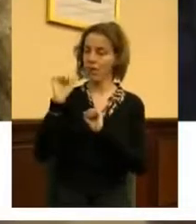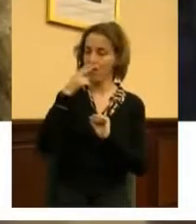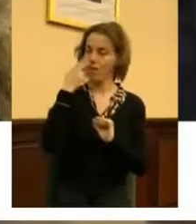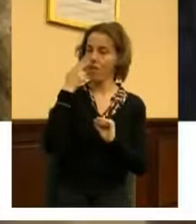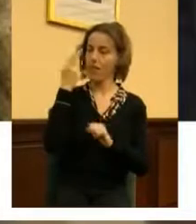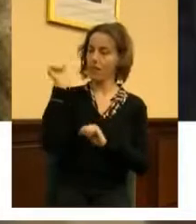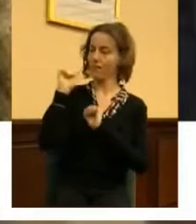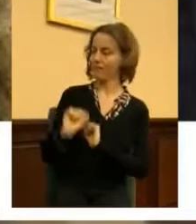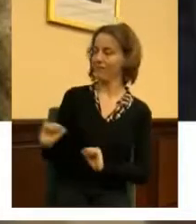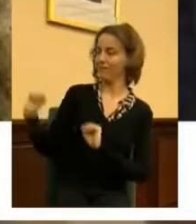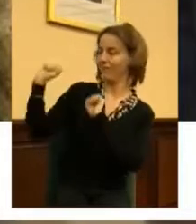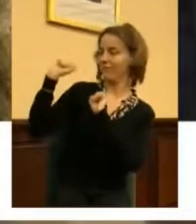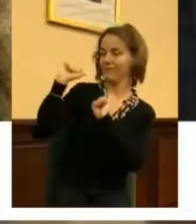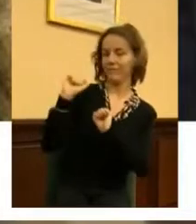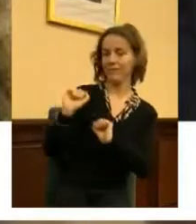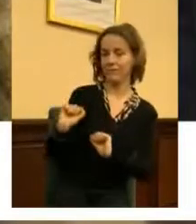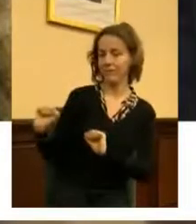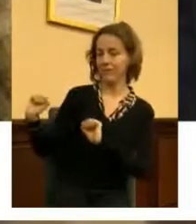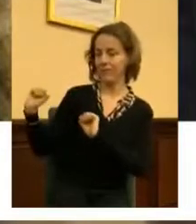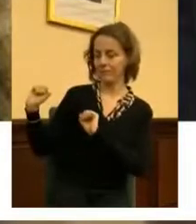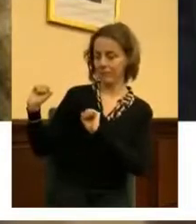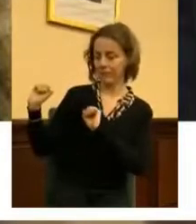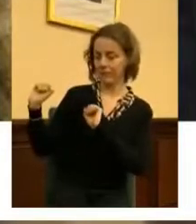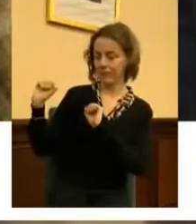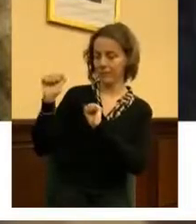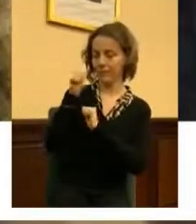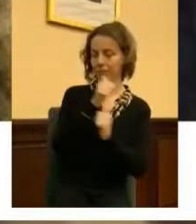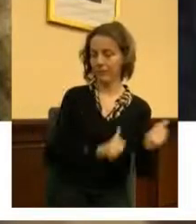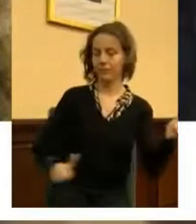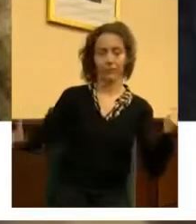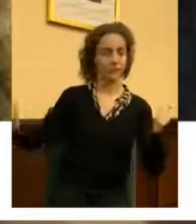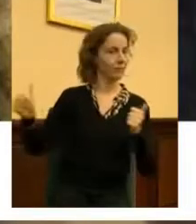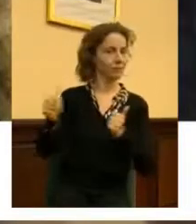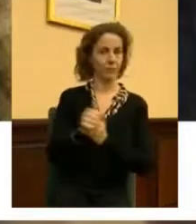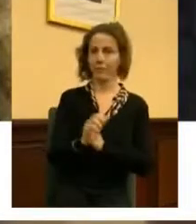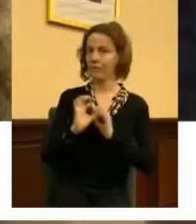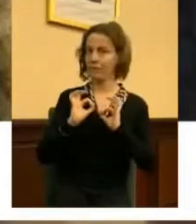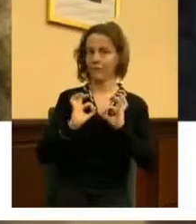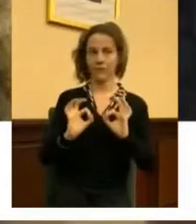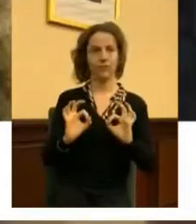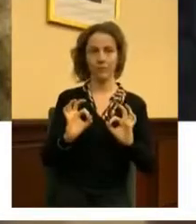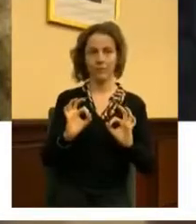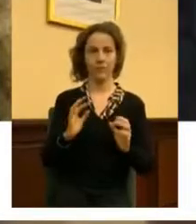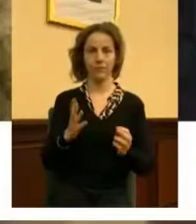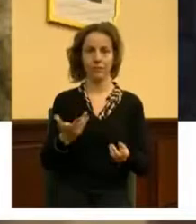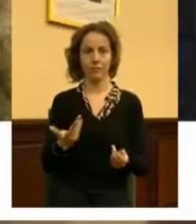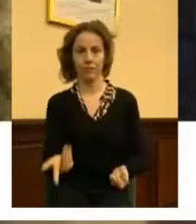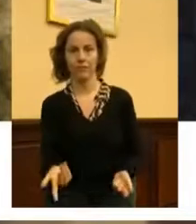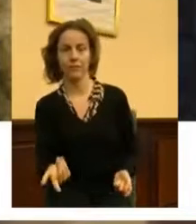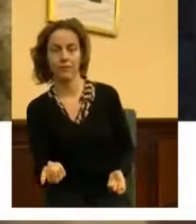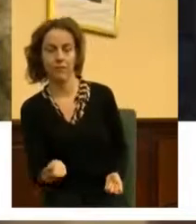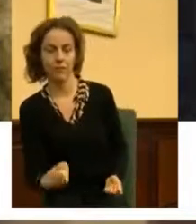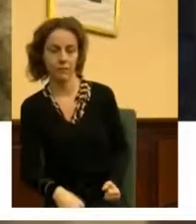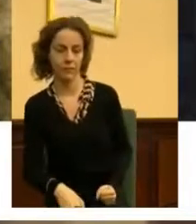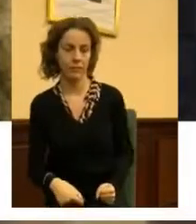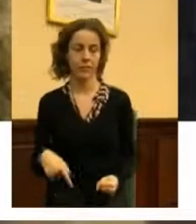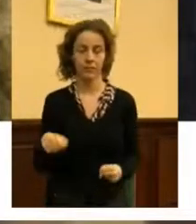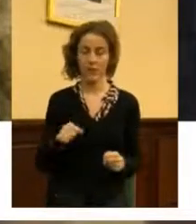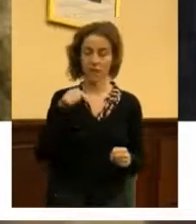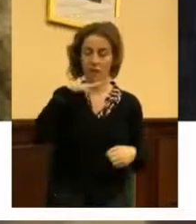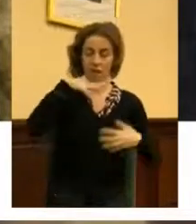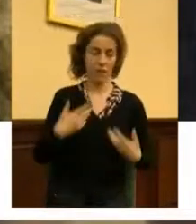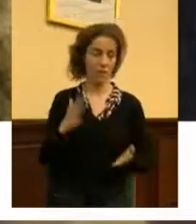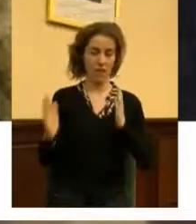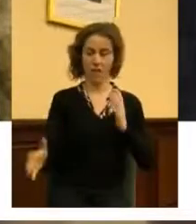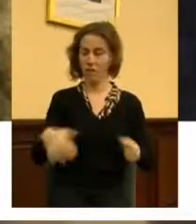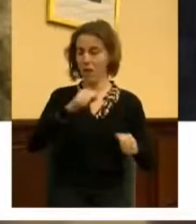intereses de las niñas y niños dejen de ser pues los grandes ausentes en la gestión de la pandemia.